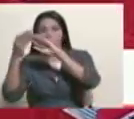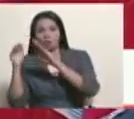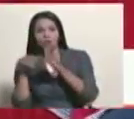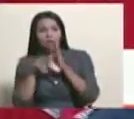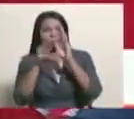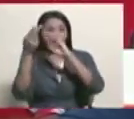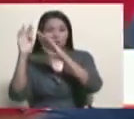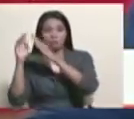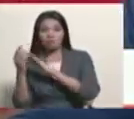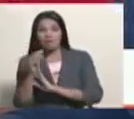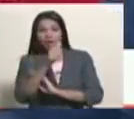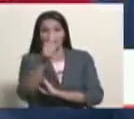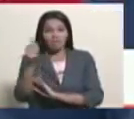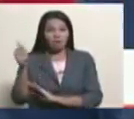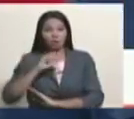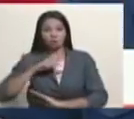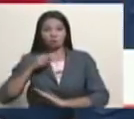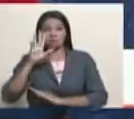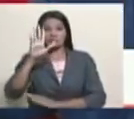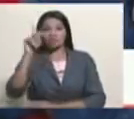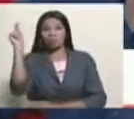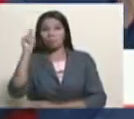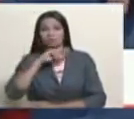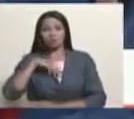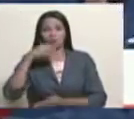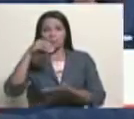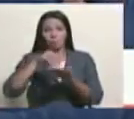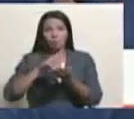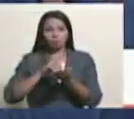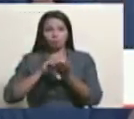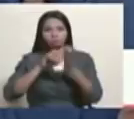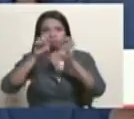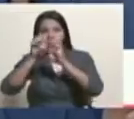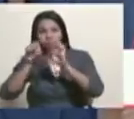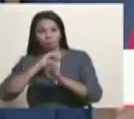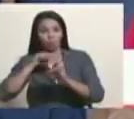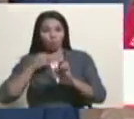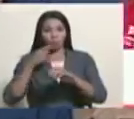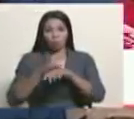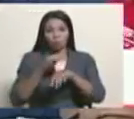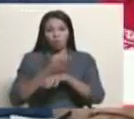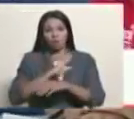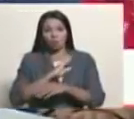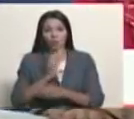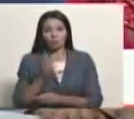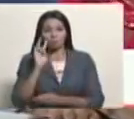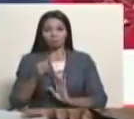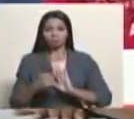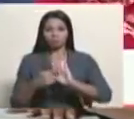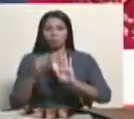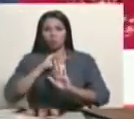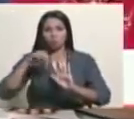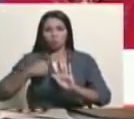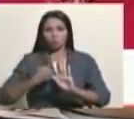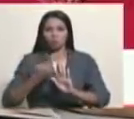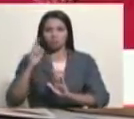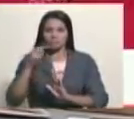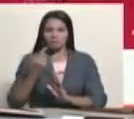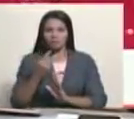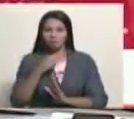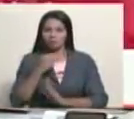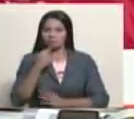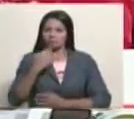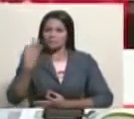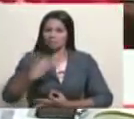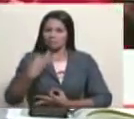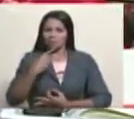comunidad. Estos 5 meses nos han puesto a prueba y han demostrado lo que yo siempre